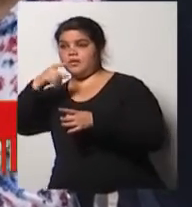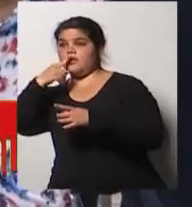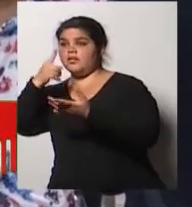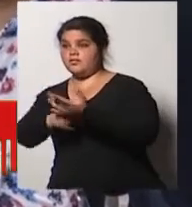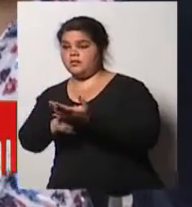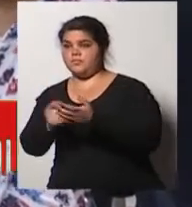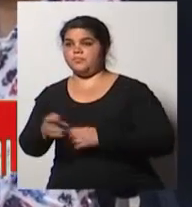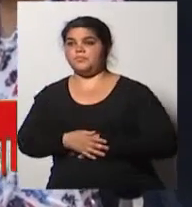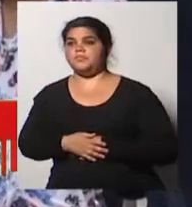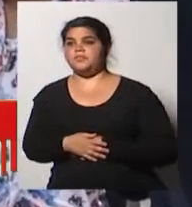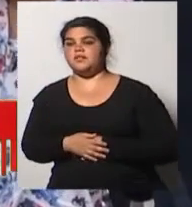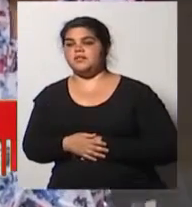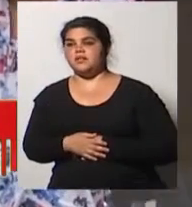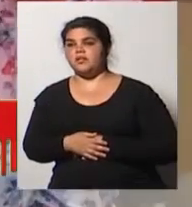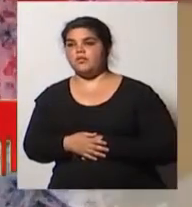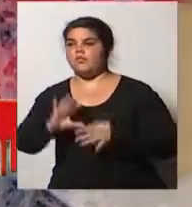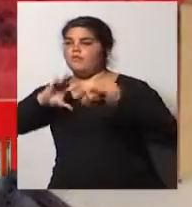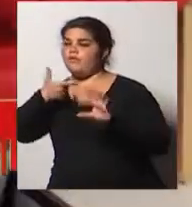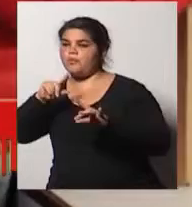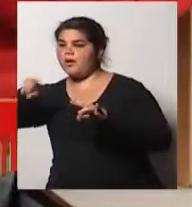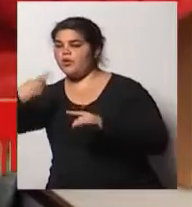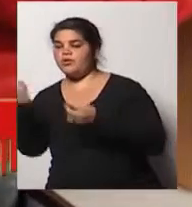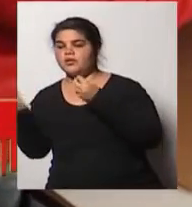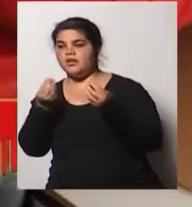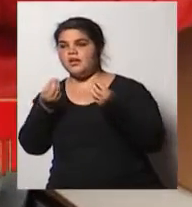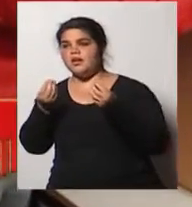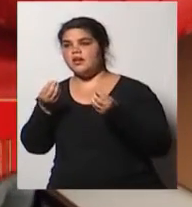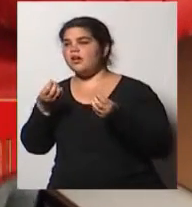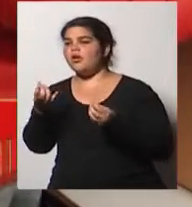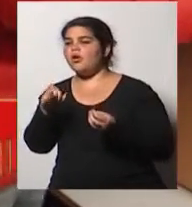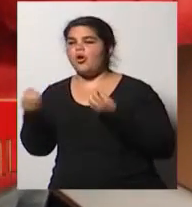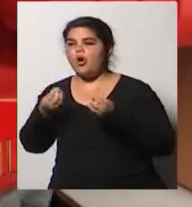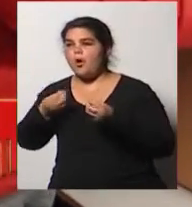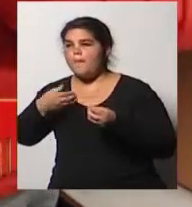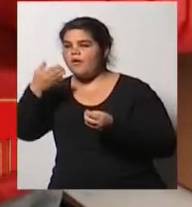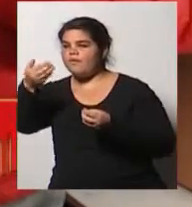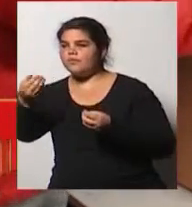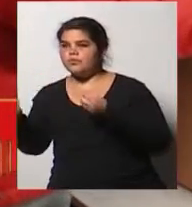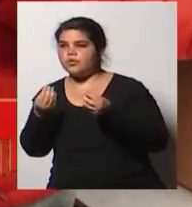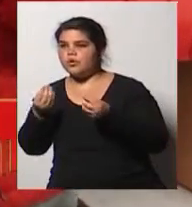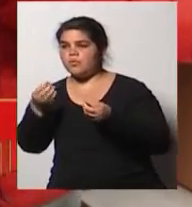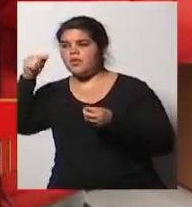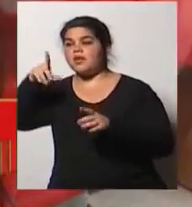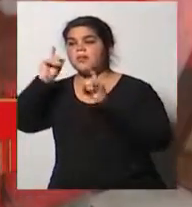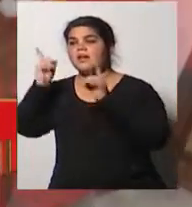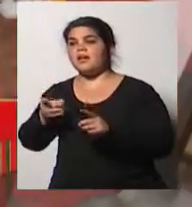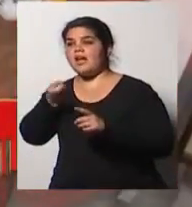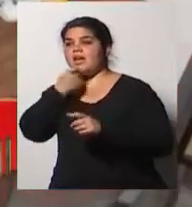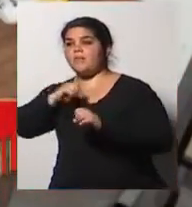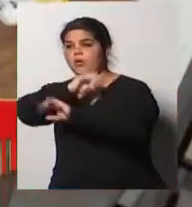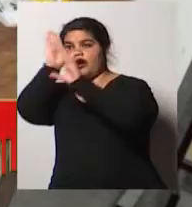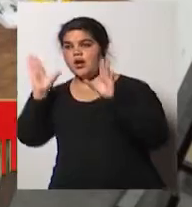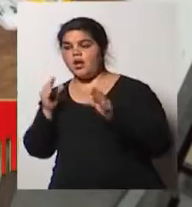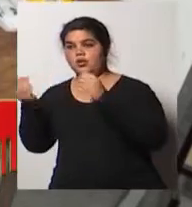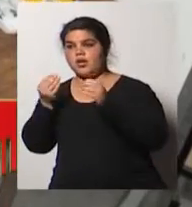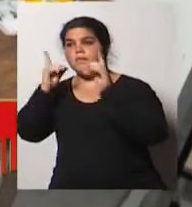caminos, digamos, para definir finalmente esto, y ahí tiene un ejemplo claro vinculado con el tema anterior